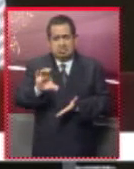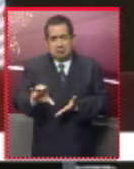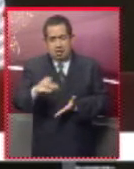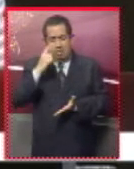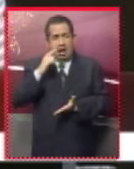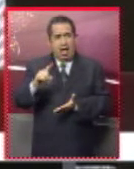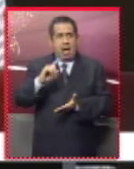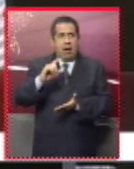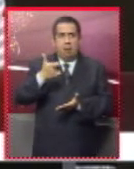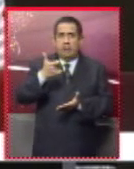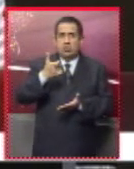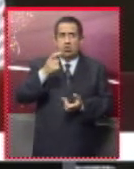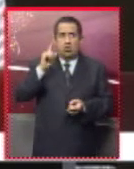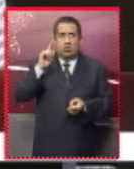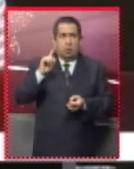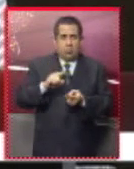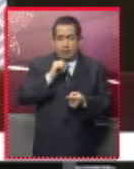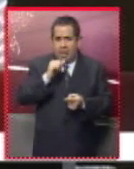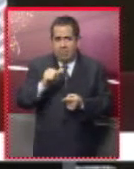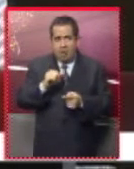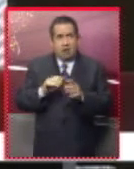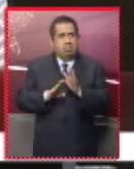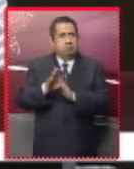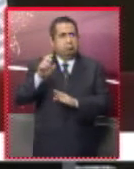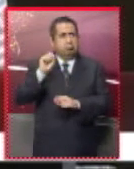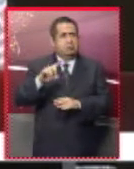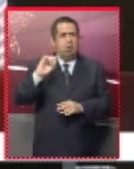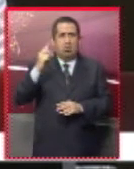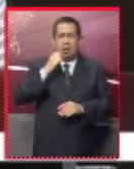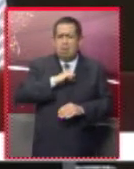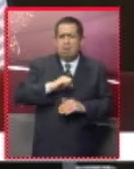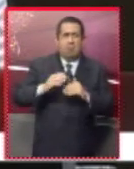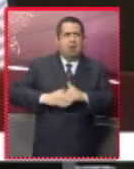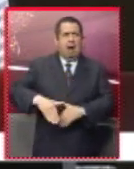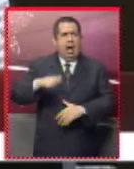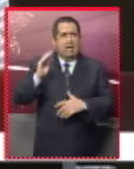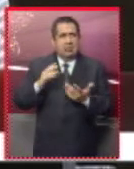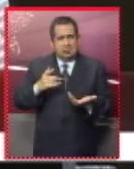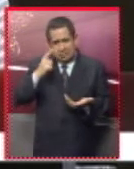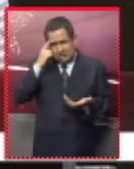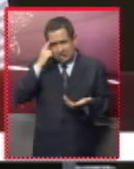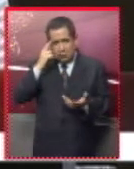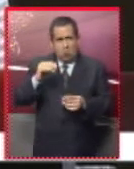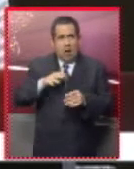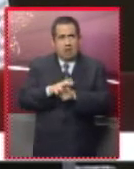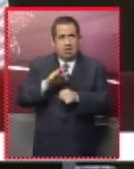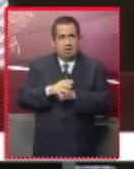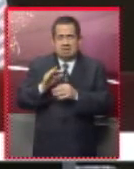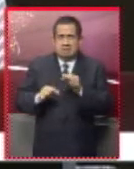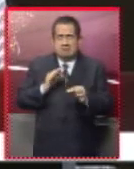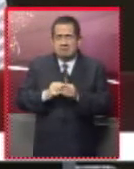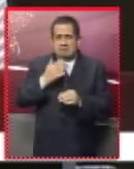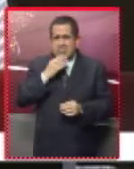la depreciación del peso frente al dólar, sin que esto haya resultado satisfactorio.